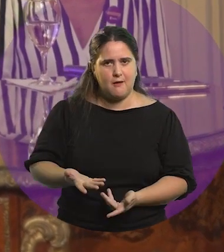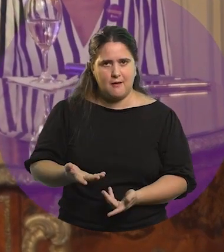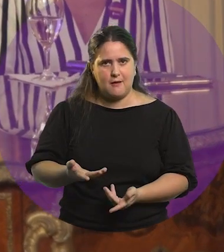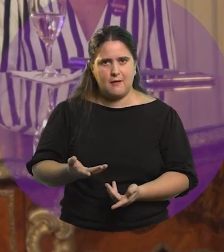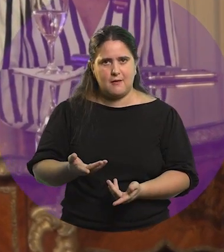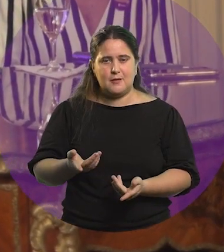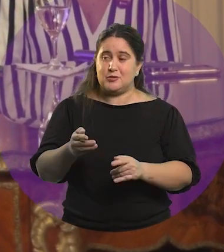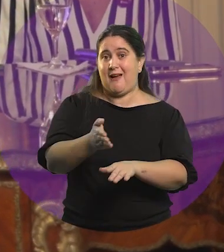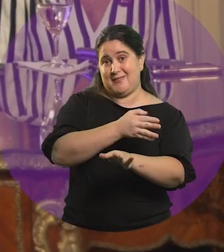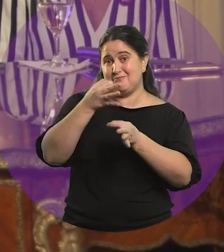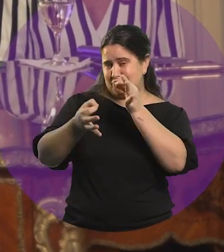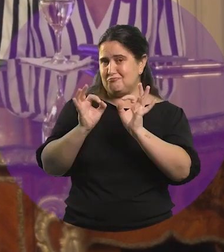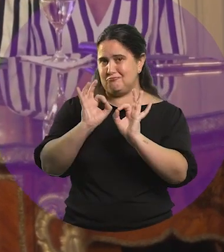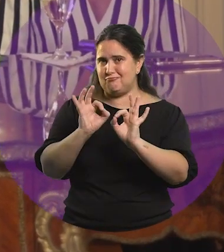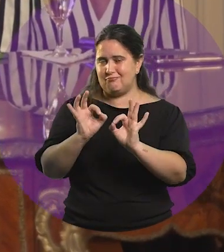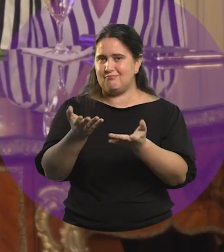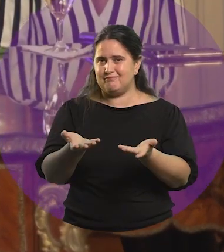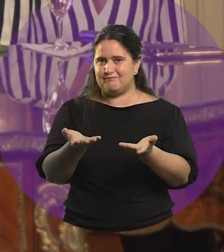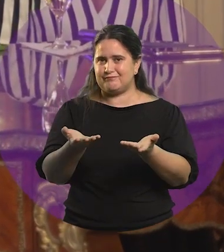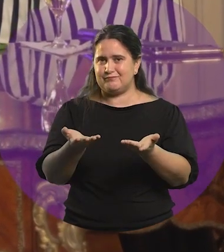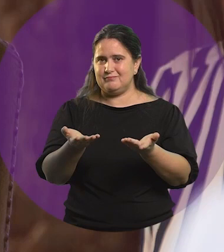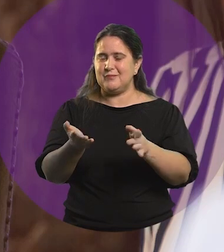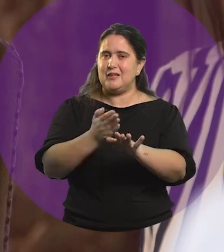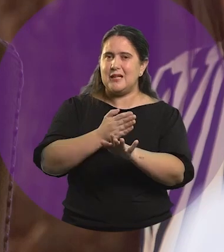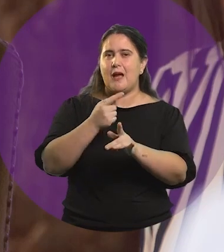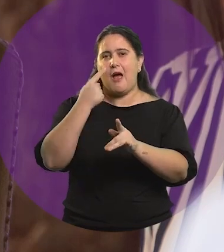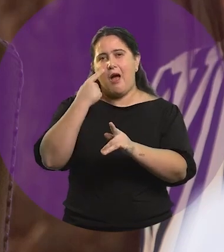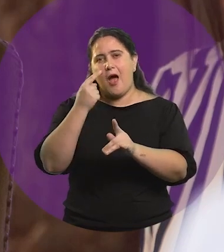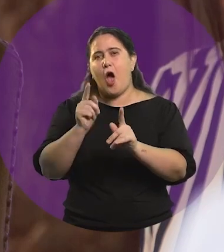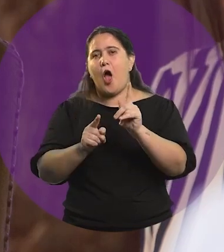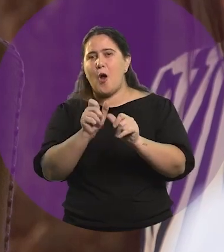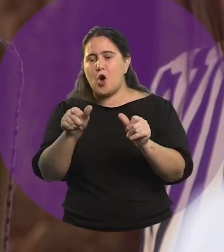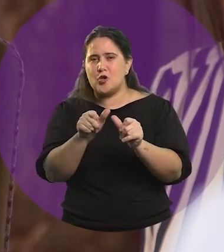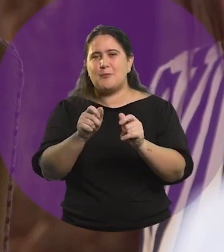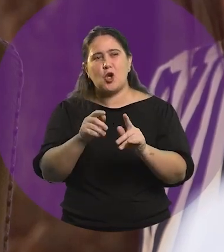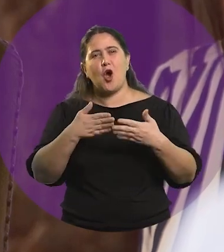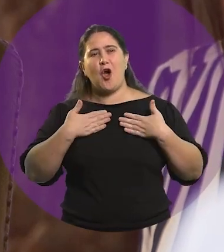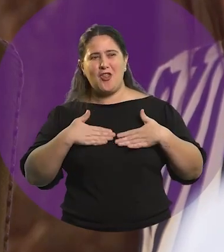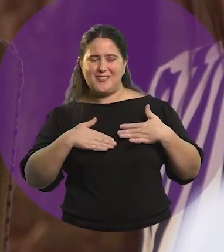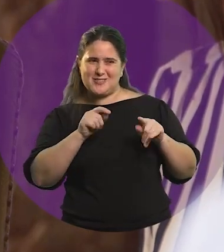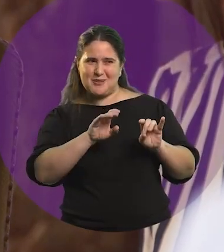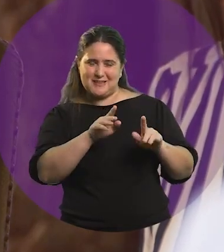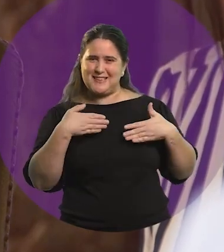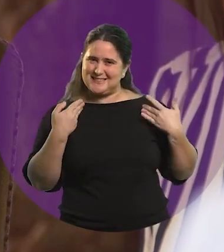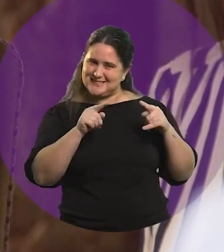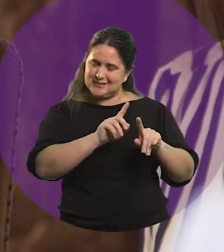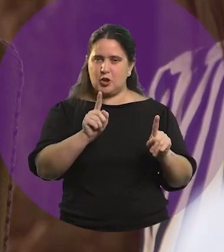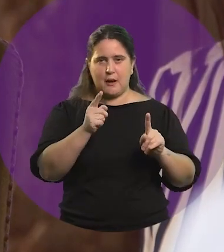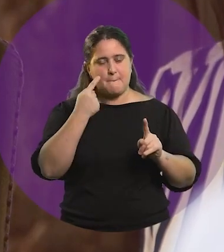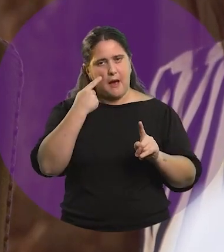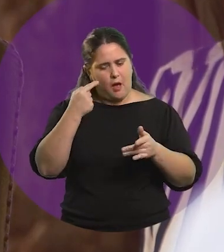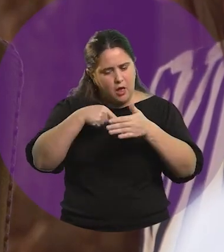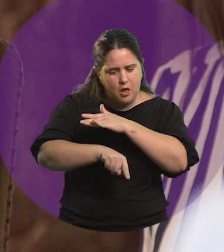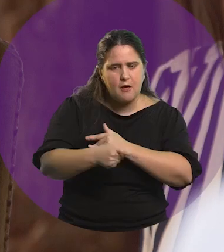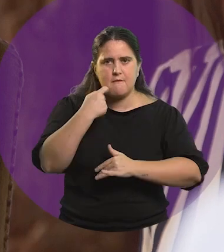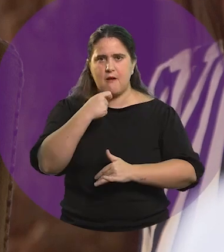lo explicaba muy bien recién Irene, cuando decía, nos fuimos viendo cosas, pero no nos podemos quedar contentos con eso, porque quizás hay algo más debajo, o quizás